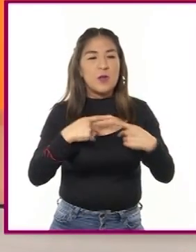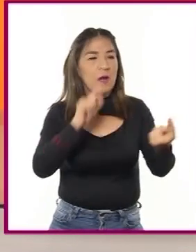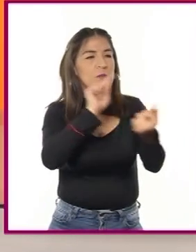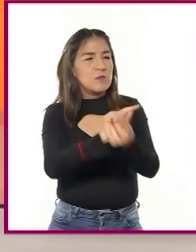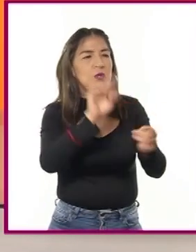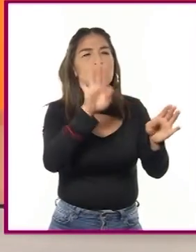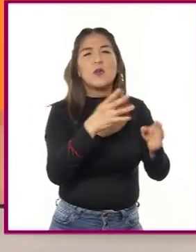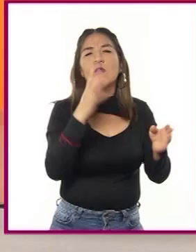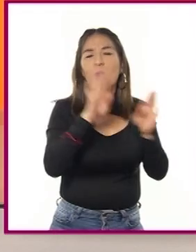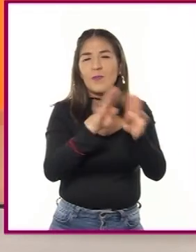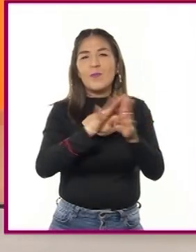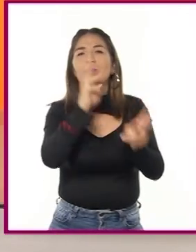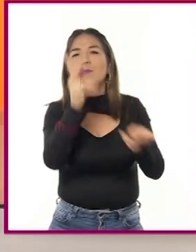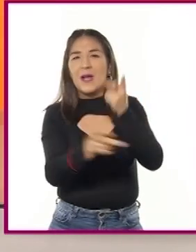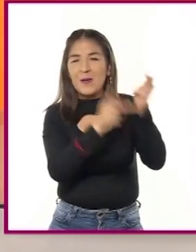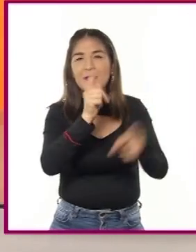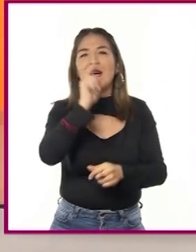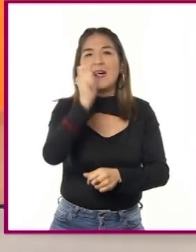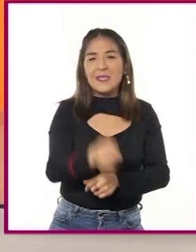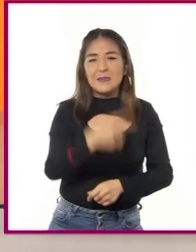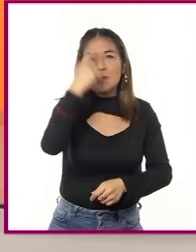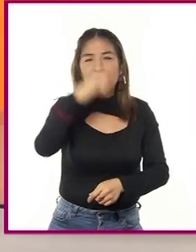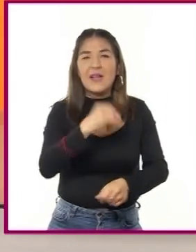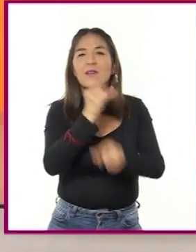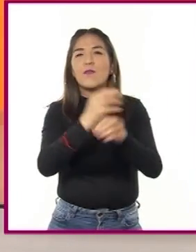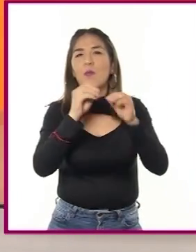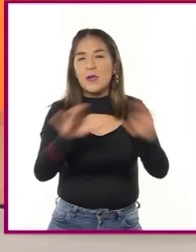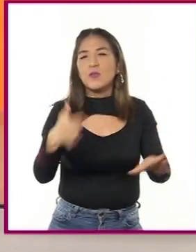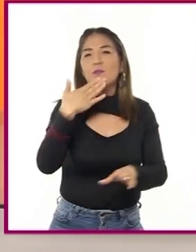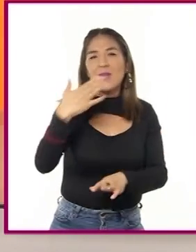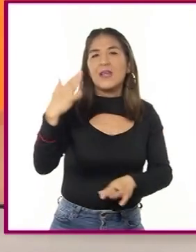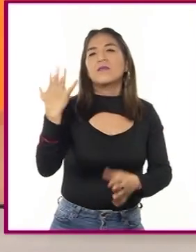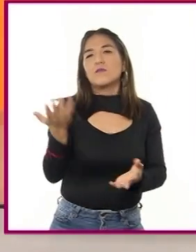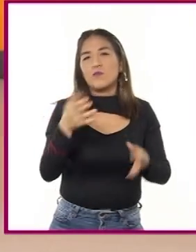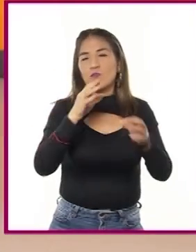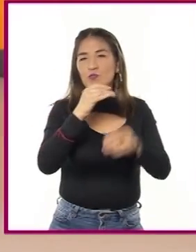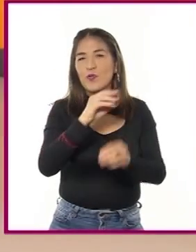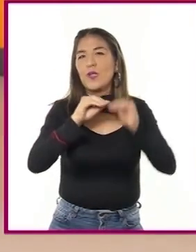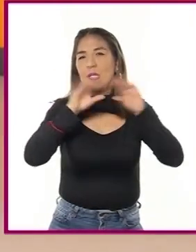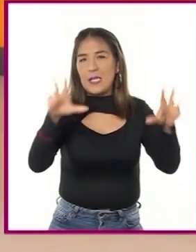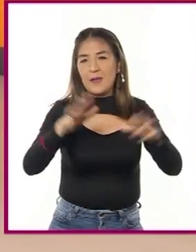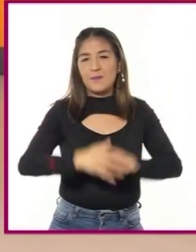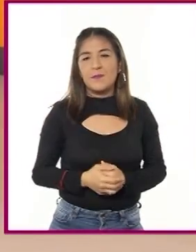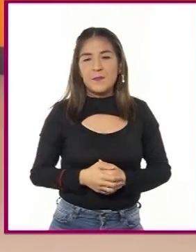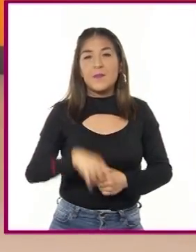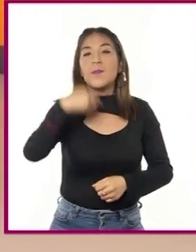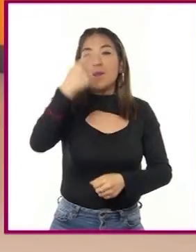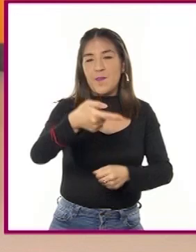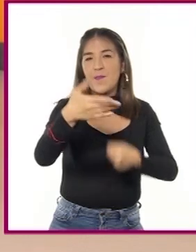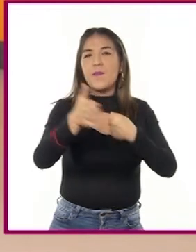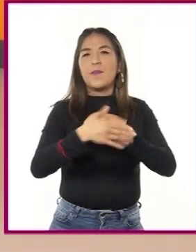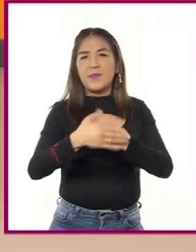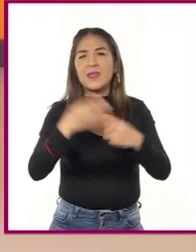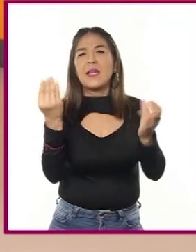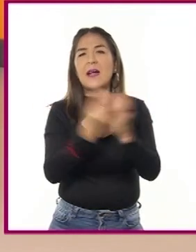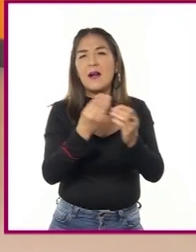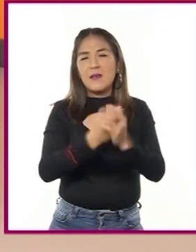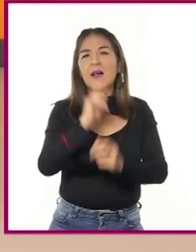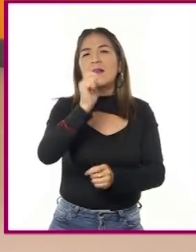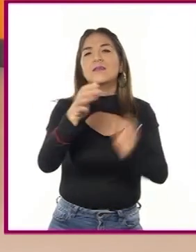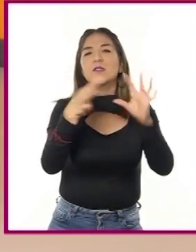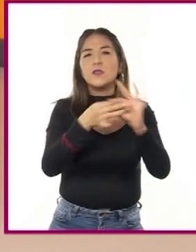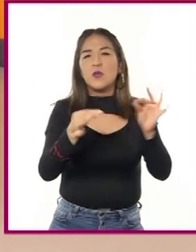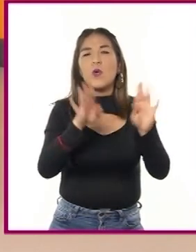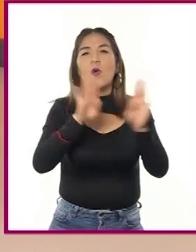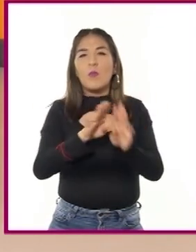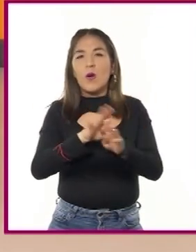experiencia sobre el tema, quienes pueden brindar información pertinente y fundamentada. En la siguiente sesión hablaremos sobre alternativas